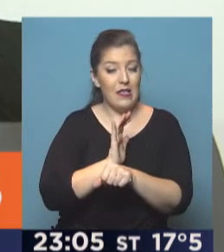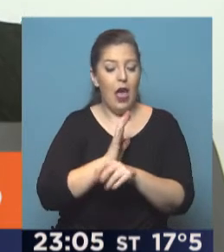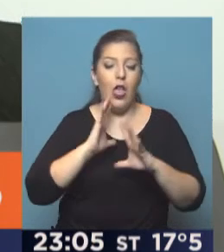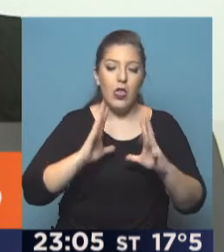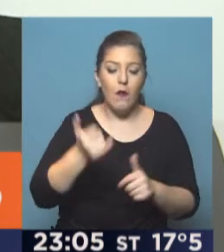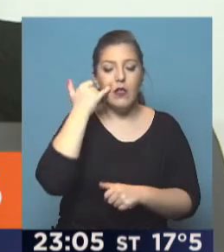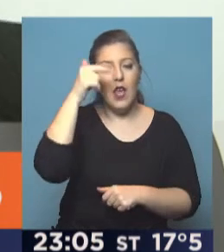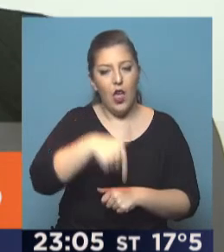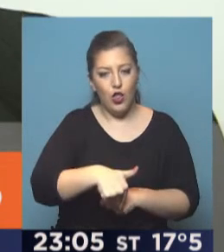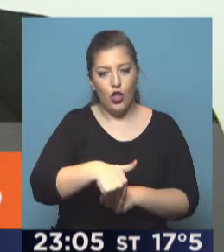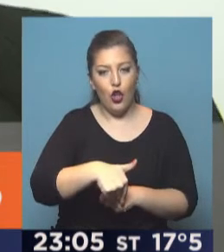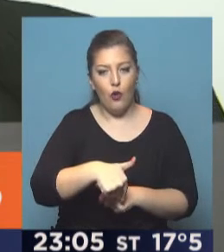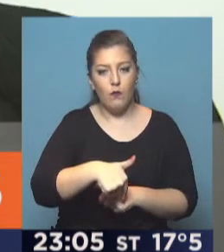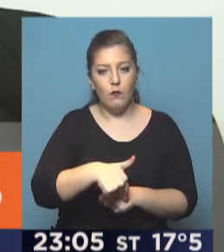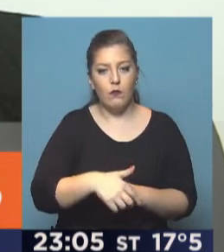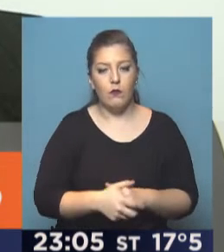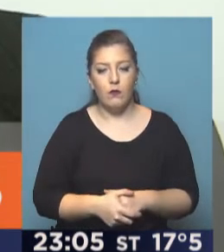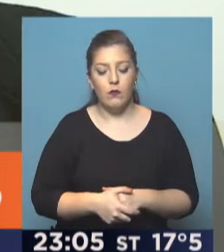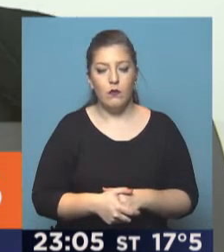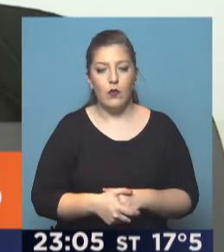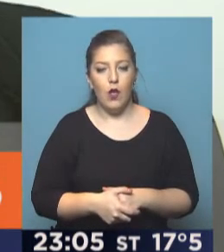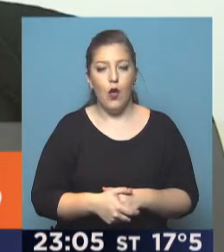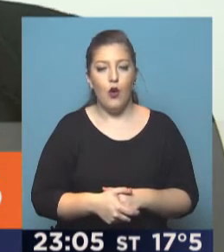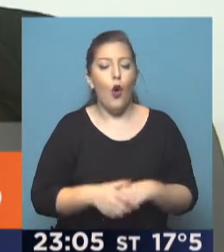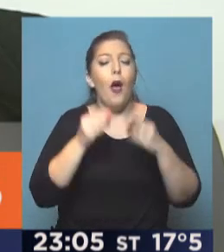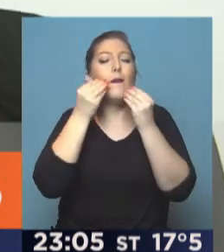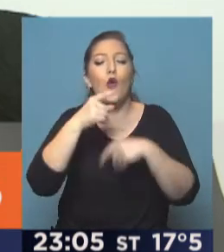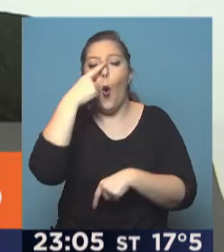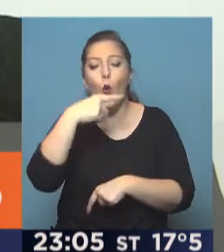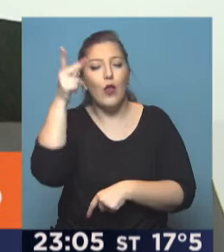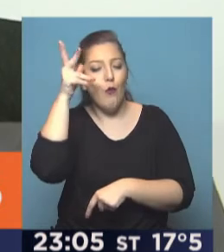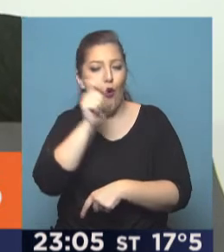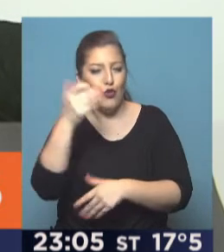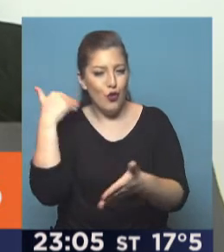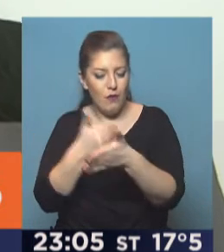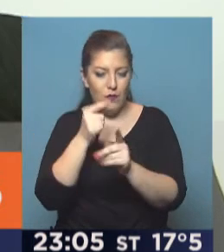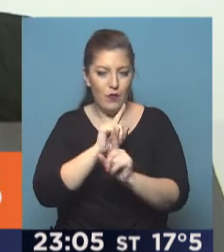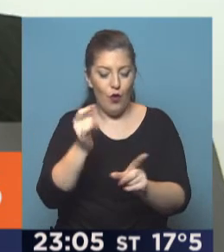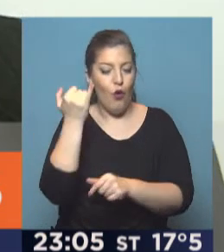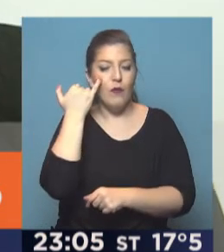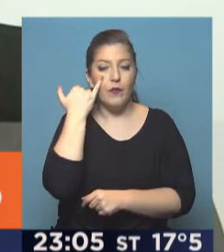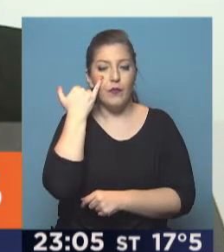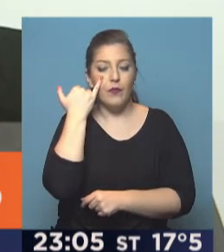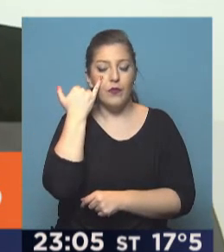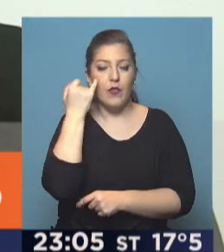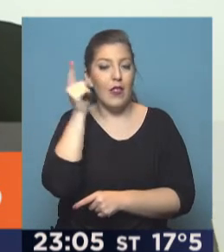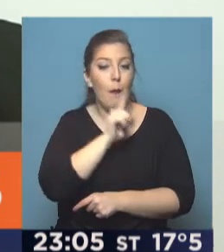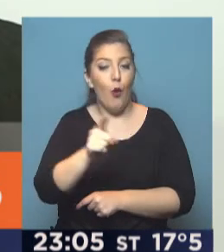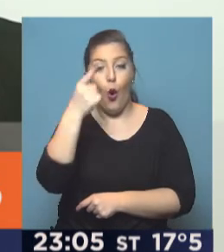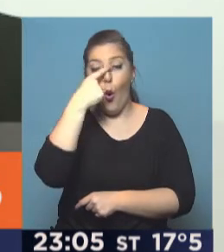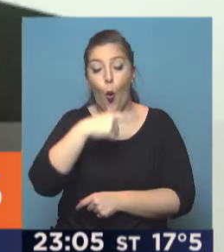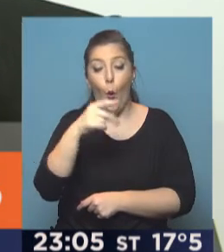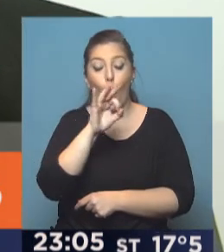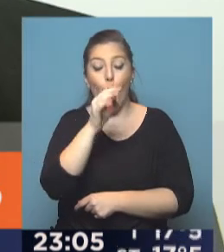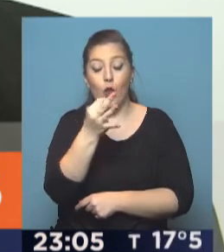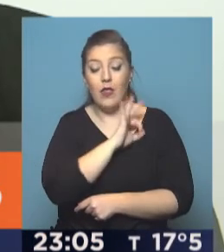esto no ocurrió, no se generó en los últimos 8 meses, ni siquiera en el último